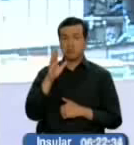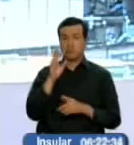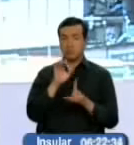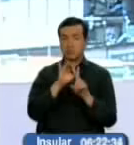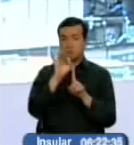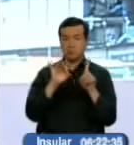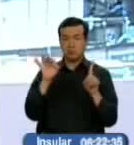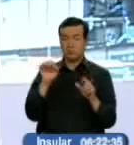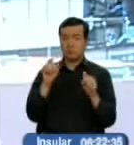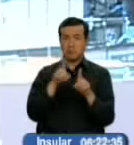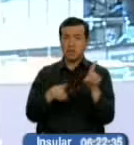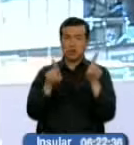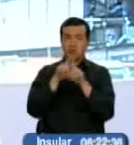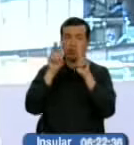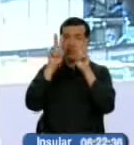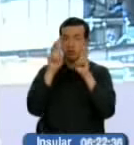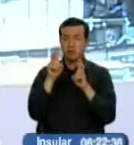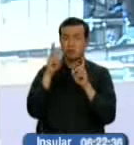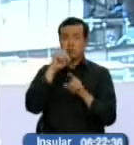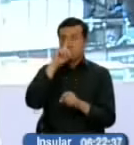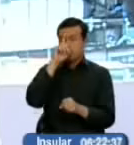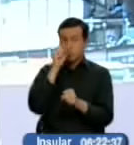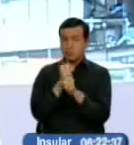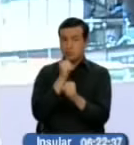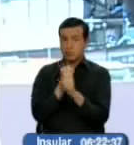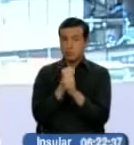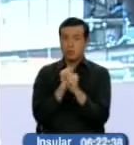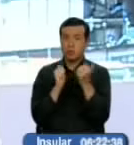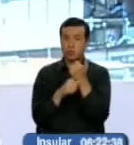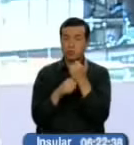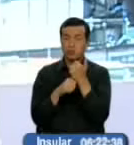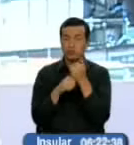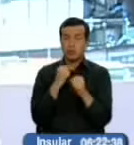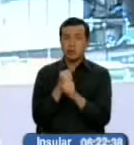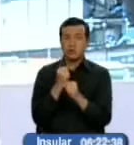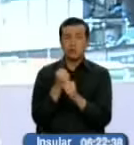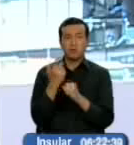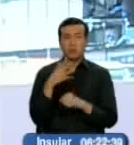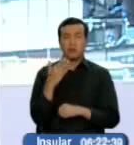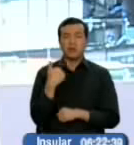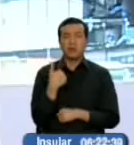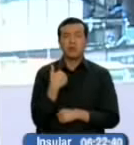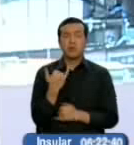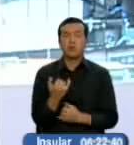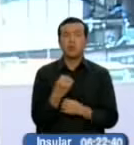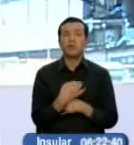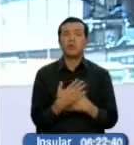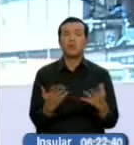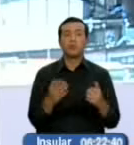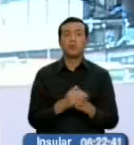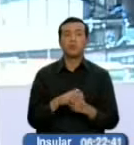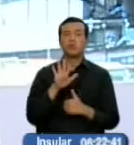para medir lo que son el desempleo y el subempleo. Y nosotros tenemos al momento